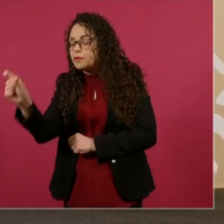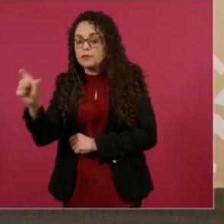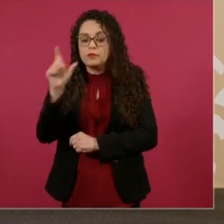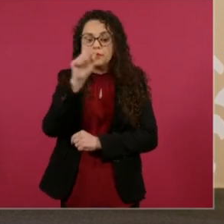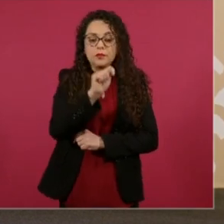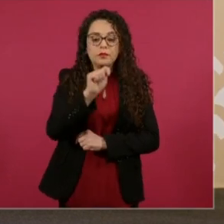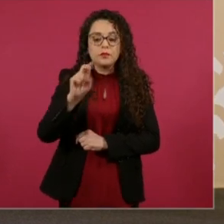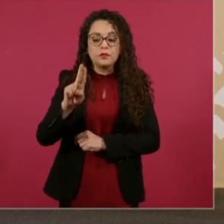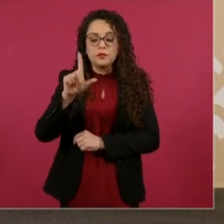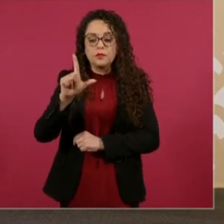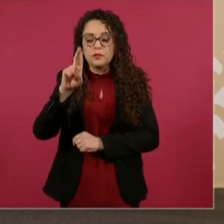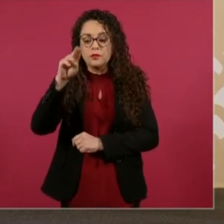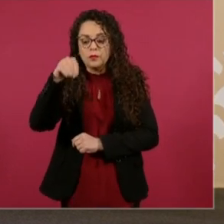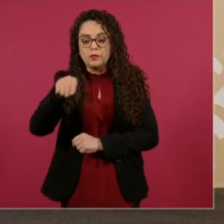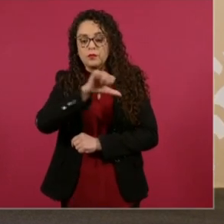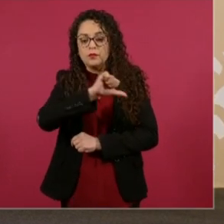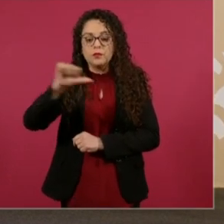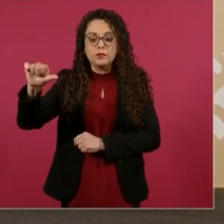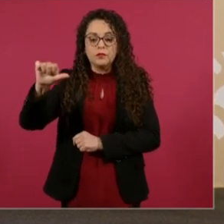a Chetumal,